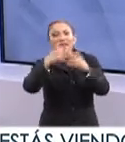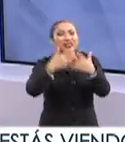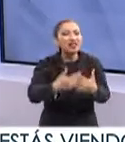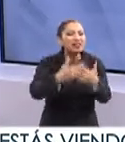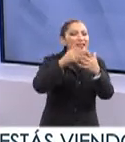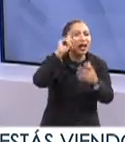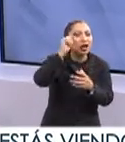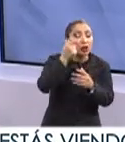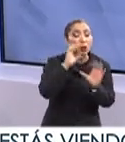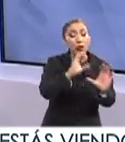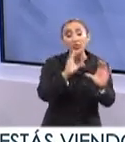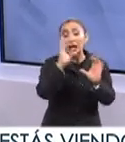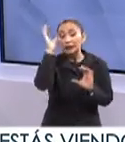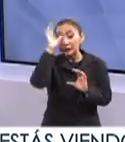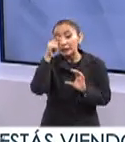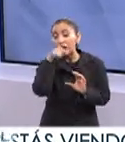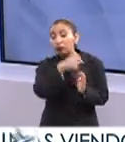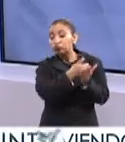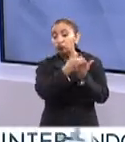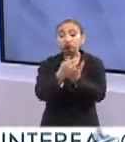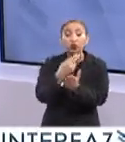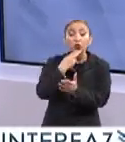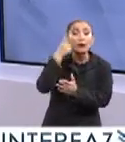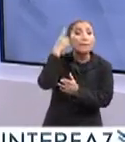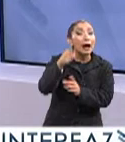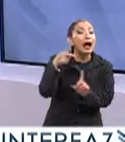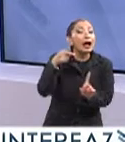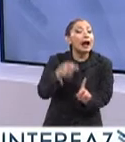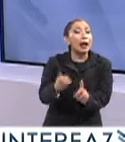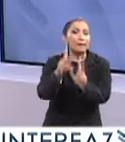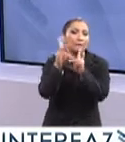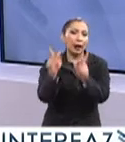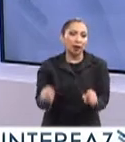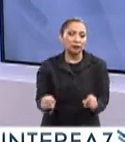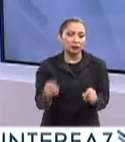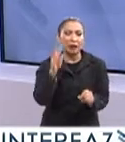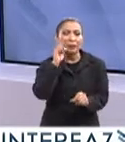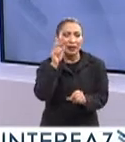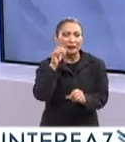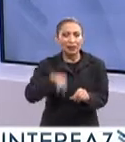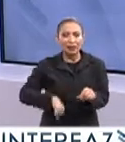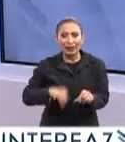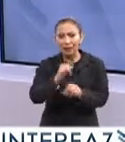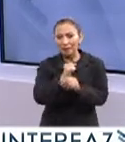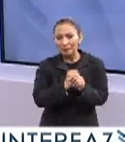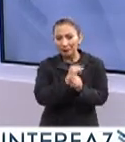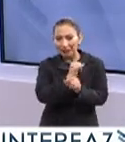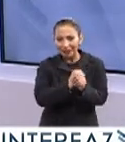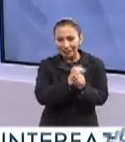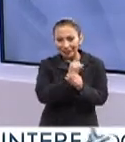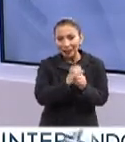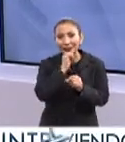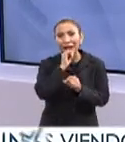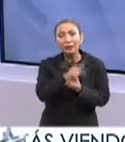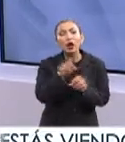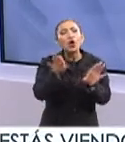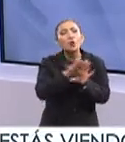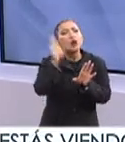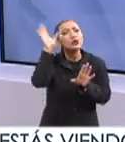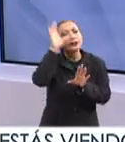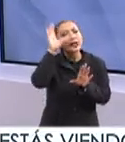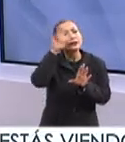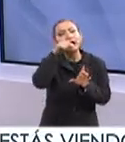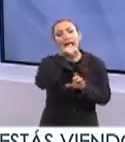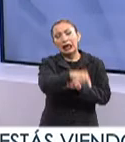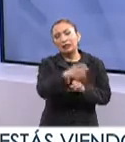necesidad de cuidar que la ciencia sea utilizada para fines pacíficos. Veamos este interesante reportaje también de cómo la ciencia